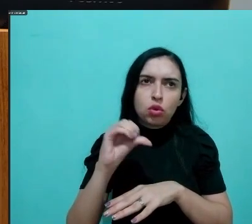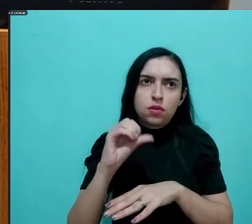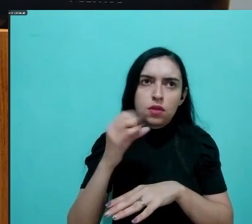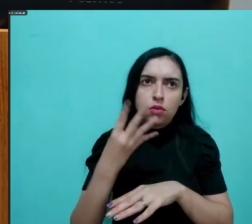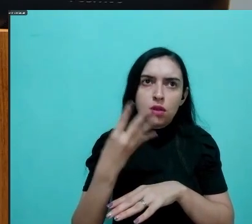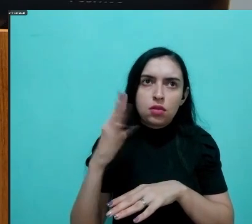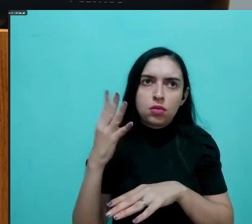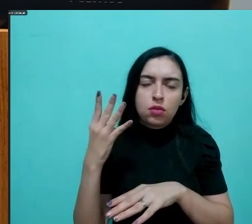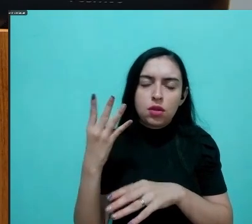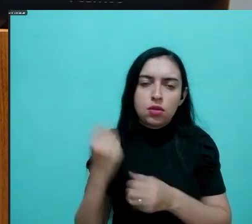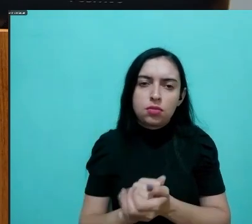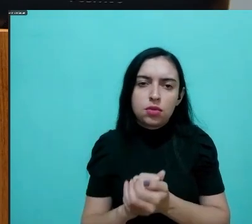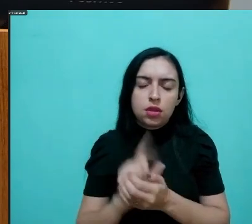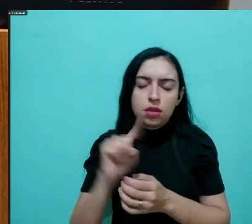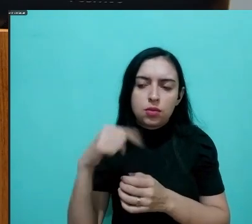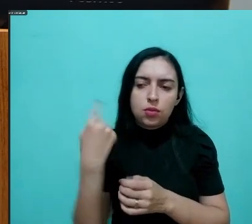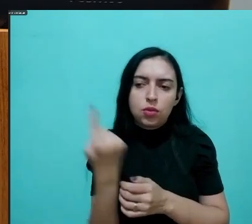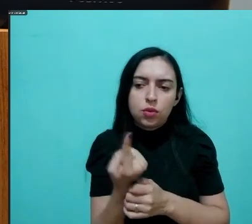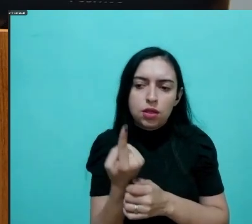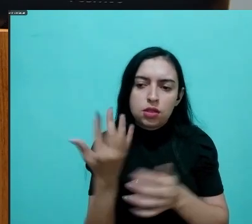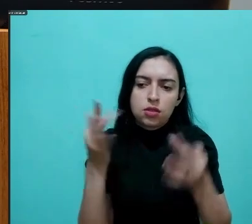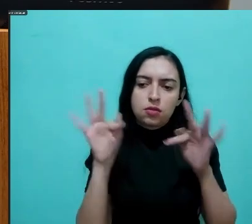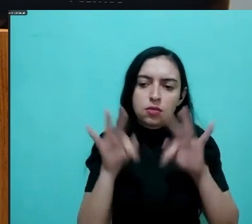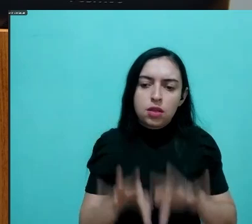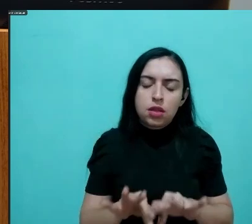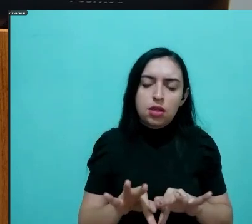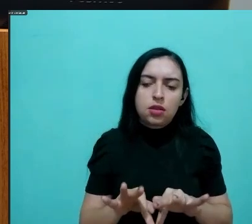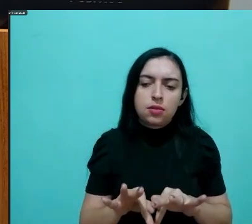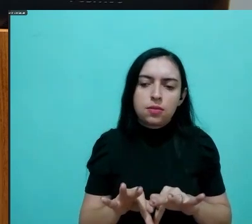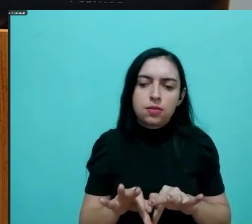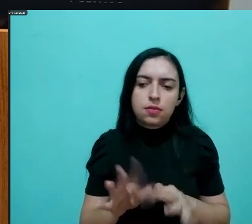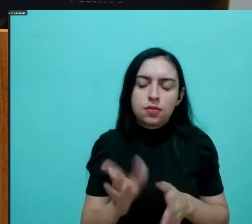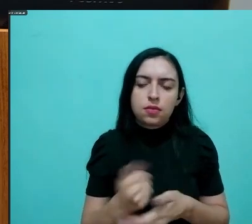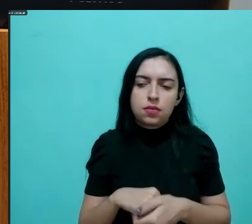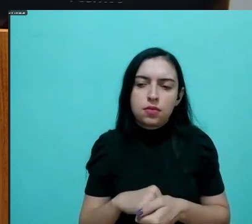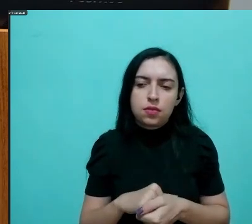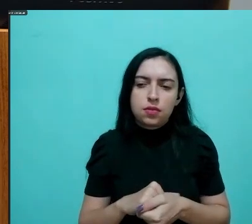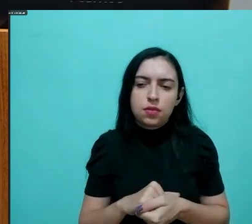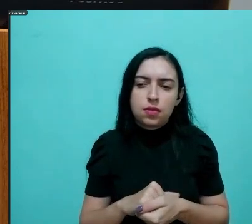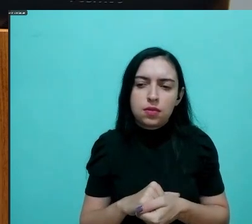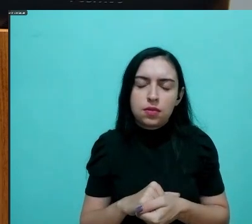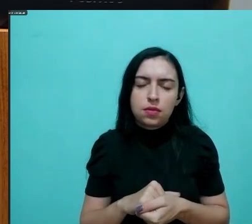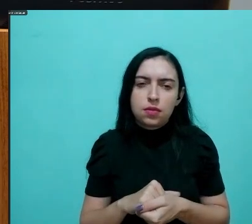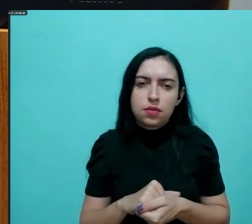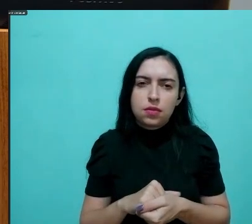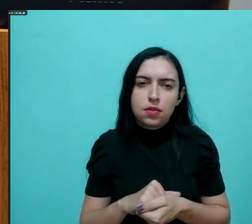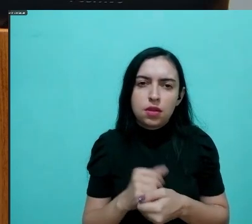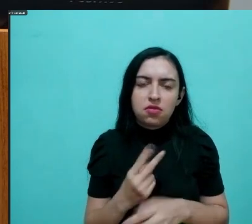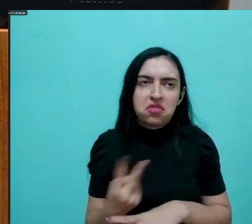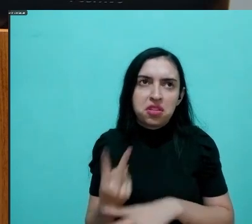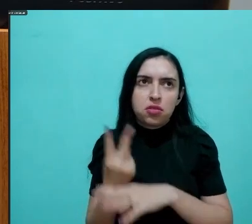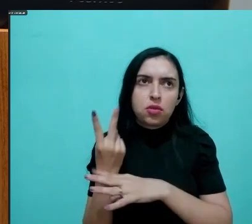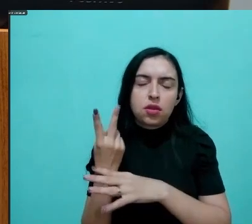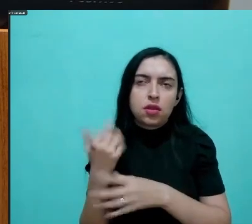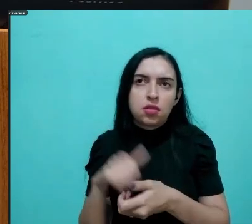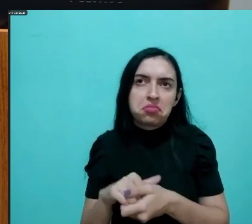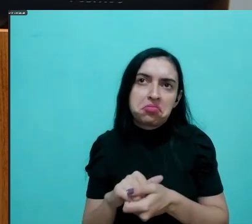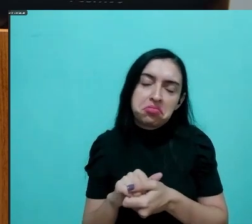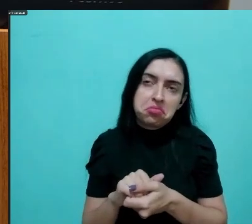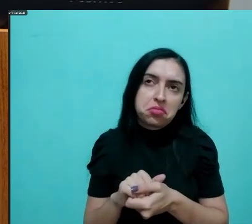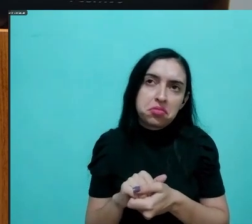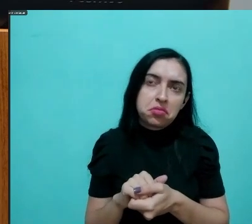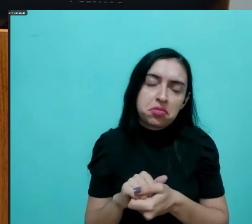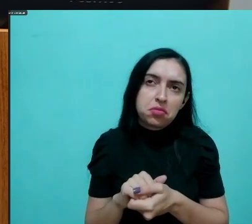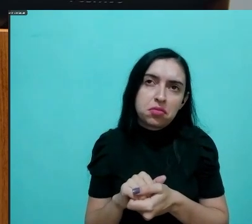1944, después del fin del régimen de Vichy, después de la victoria de De Gaulle, se adopta